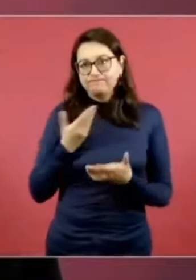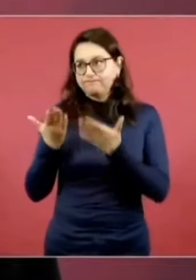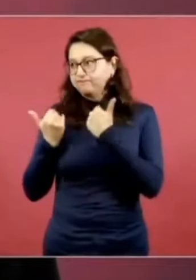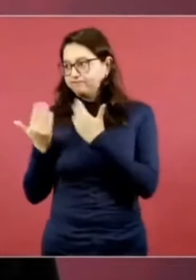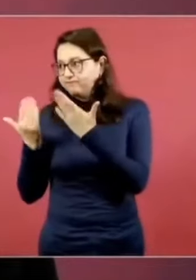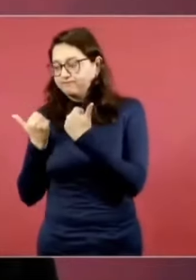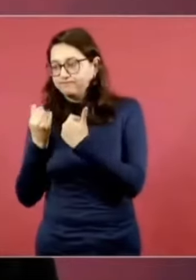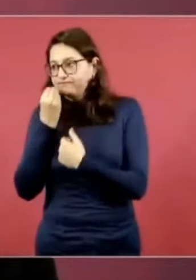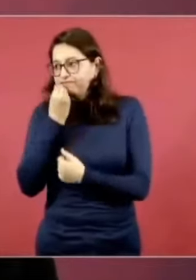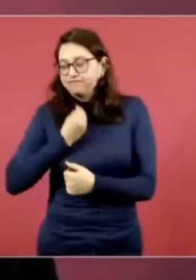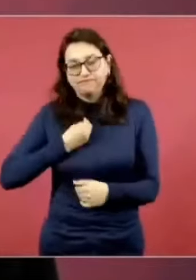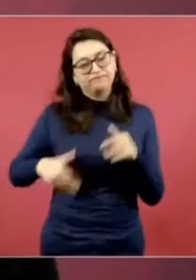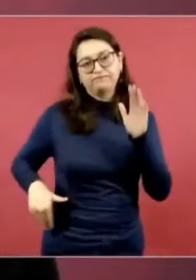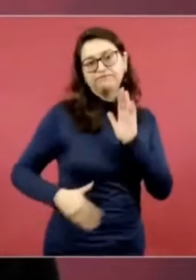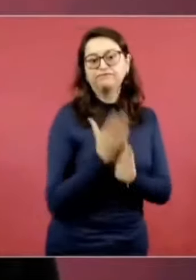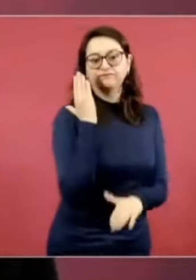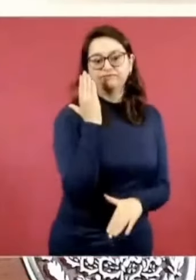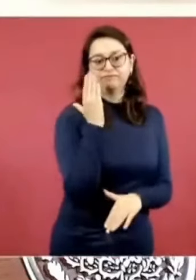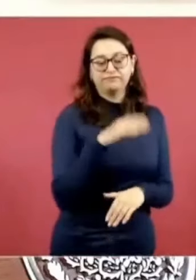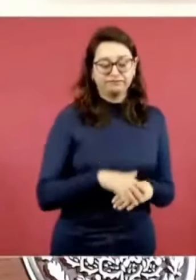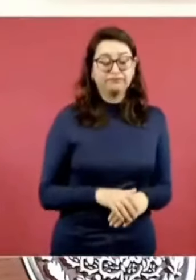mucha crisis